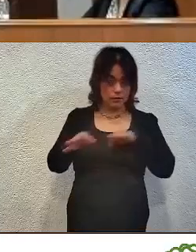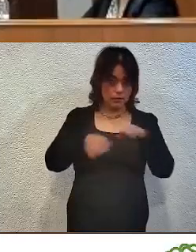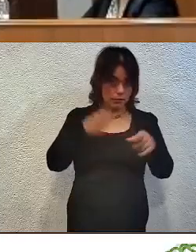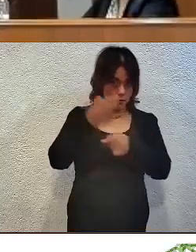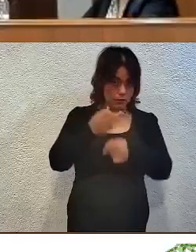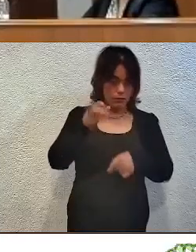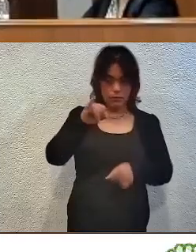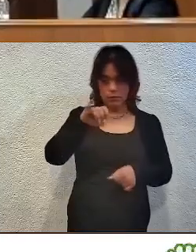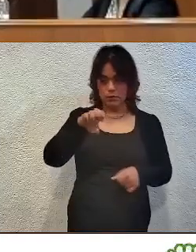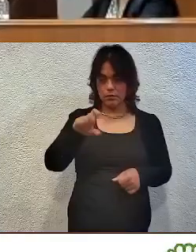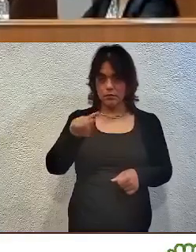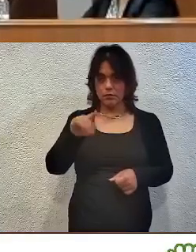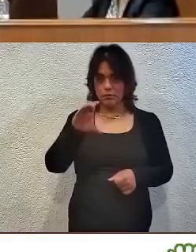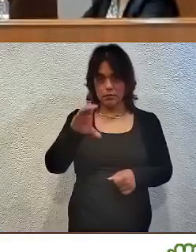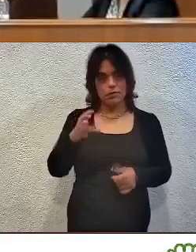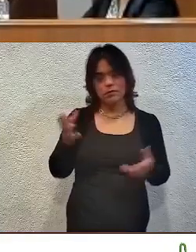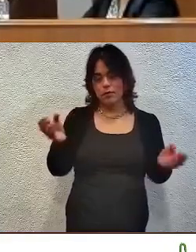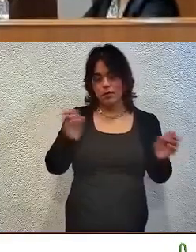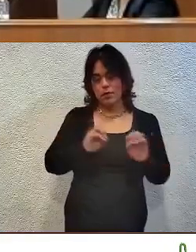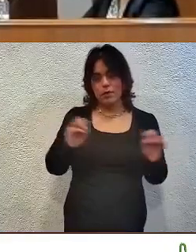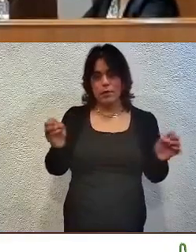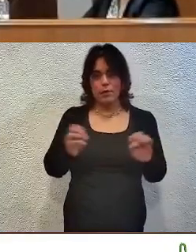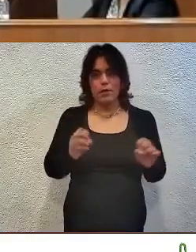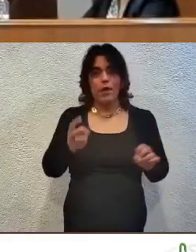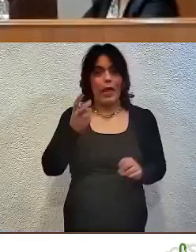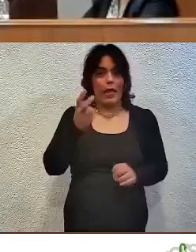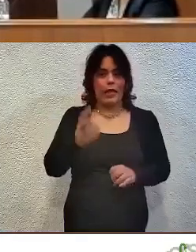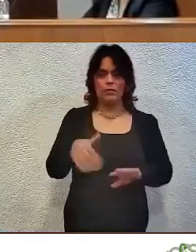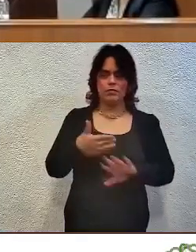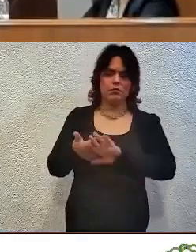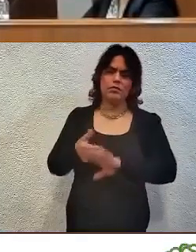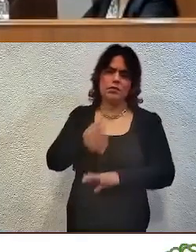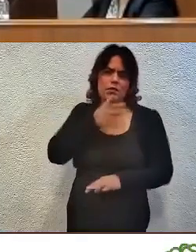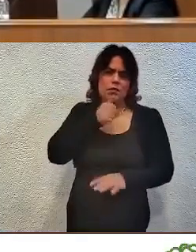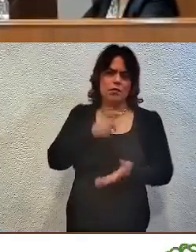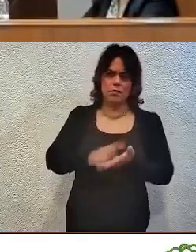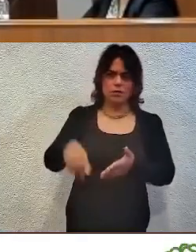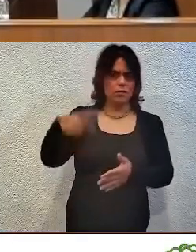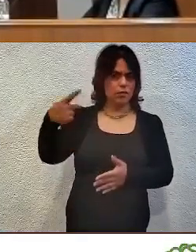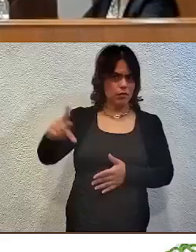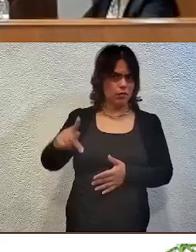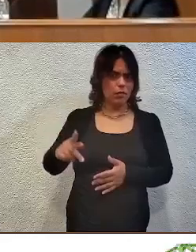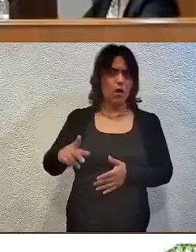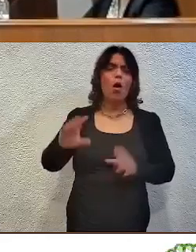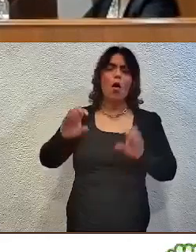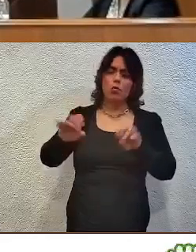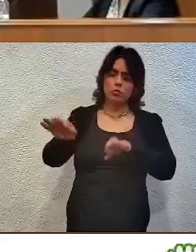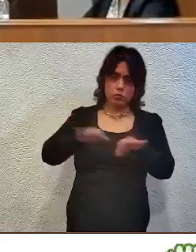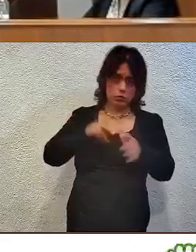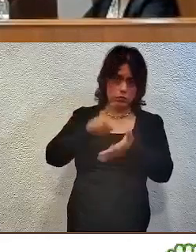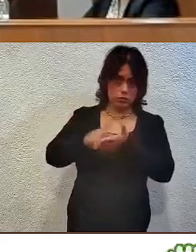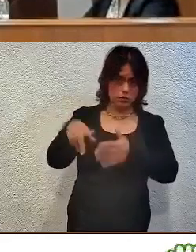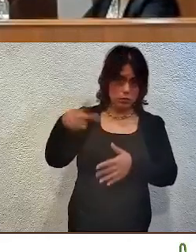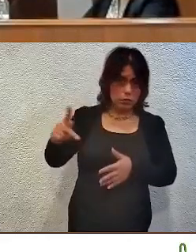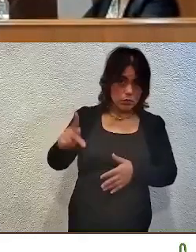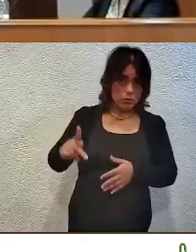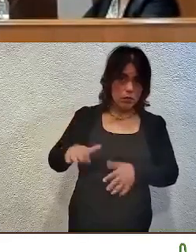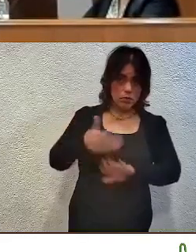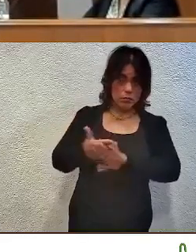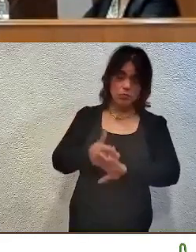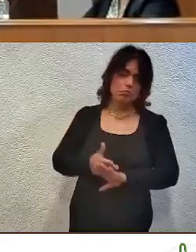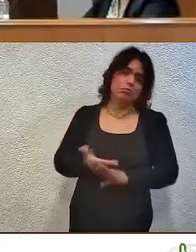IEPC Guerrero. En consecuencia, no puede haber afectación a sus derechos y prestaciones laborales al no existir dicha relación